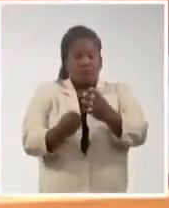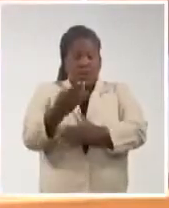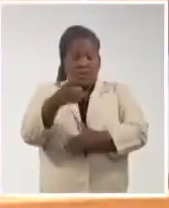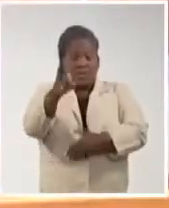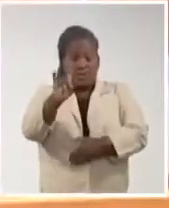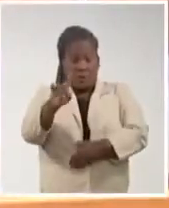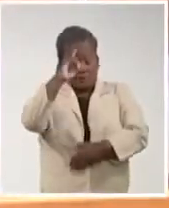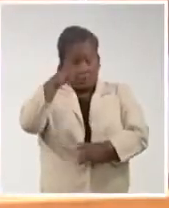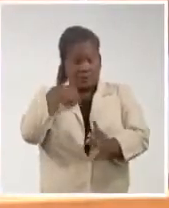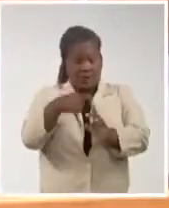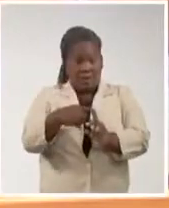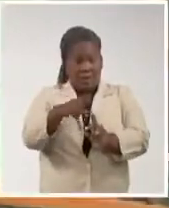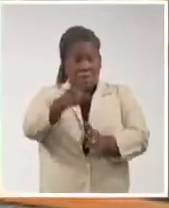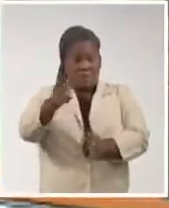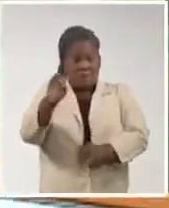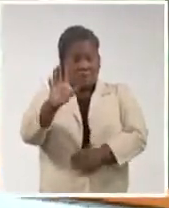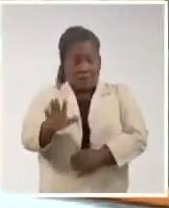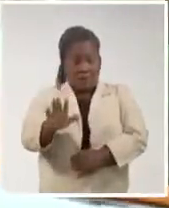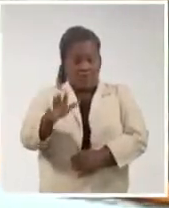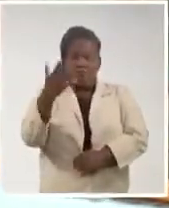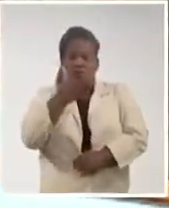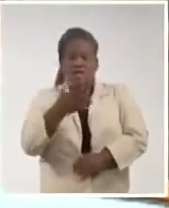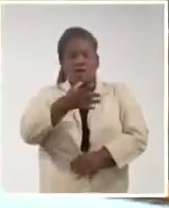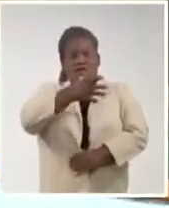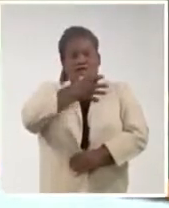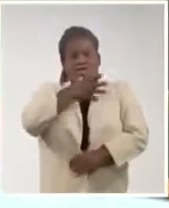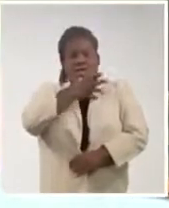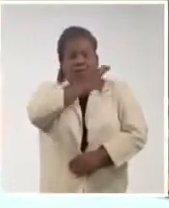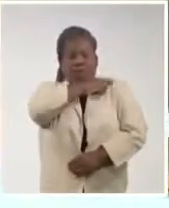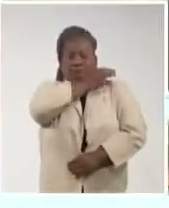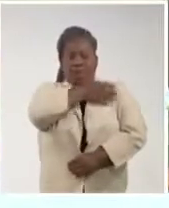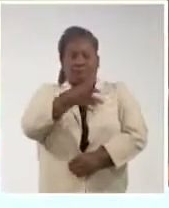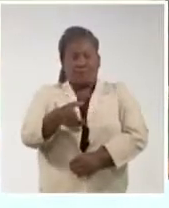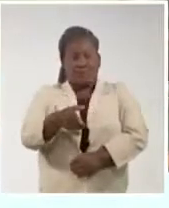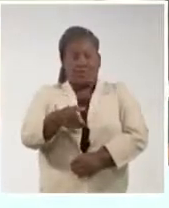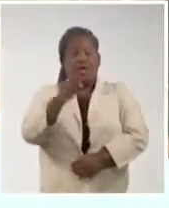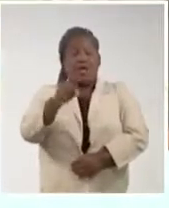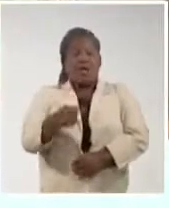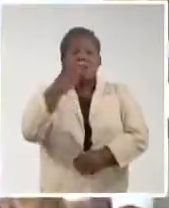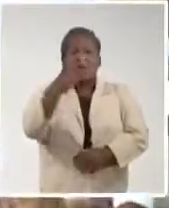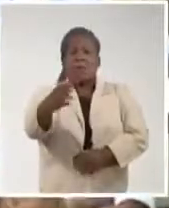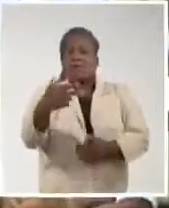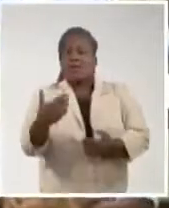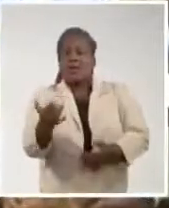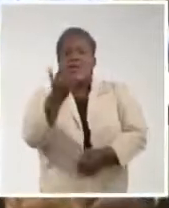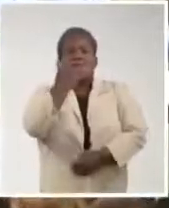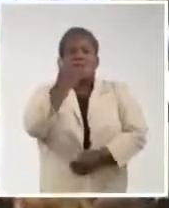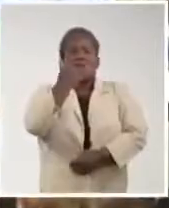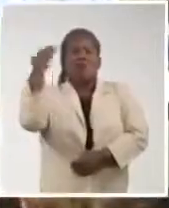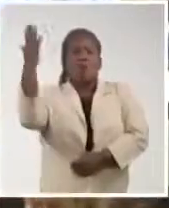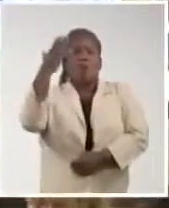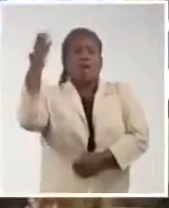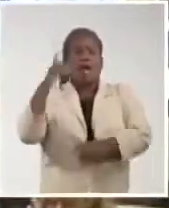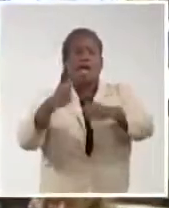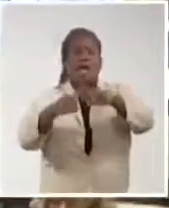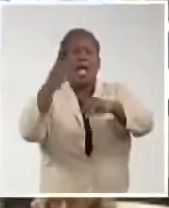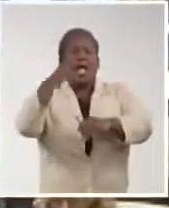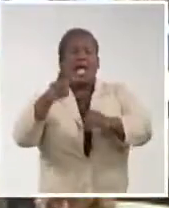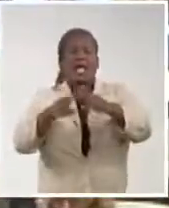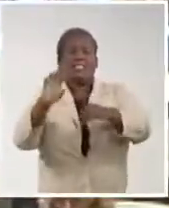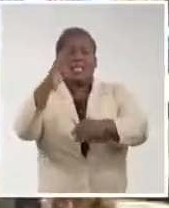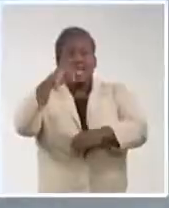de 2005 por el comandante en jefe Fidel Castro Ruz en respuesta a los daños causados por el huracán Katrina a la localidad de